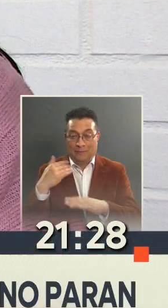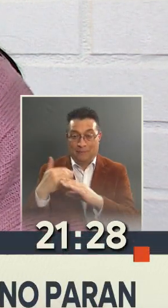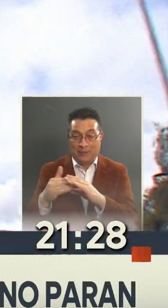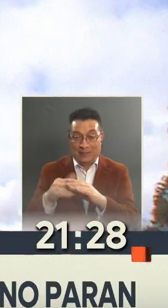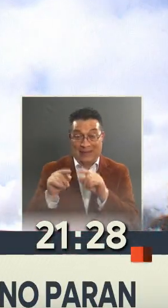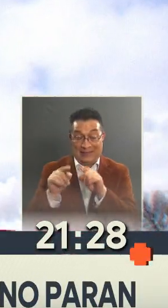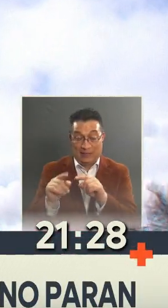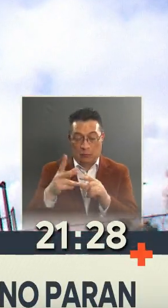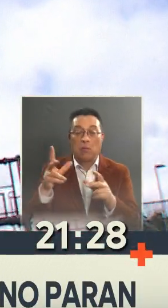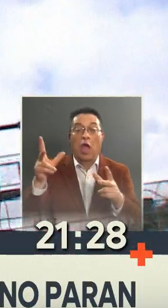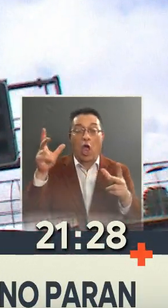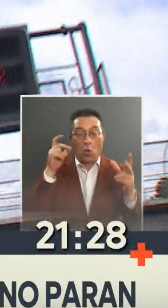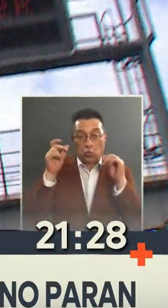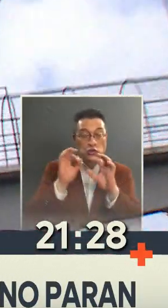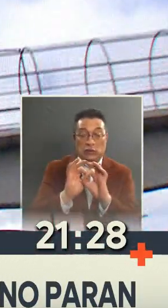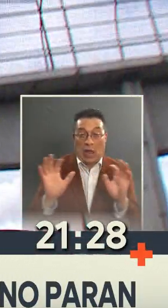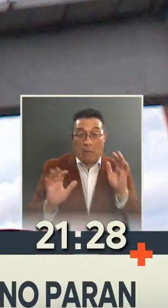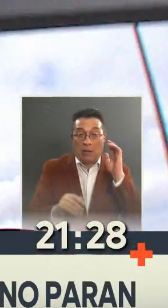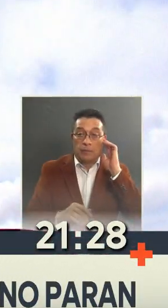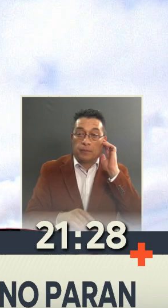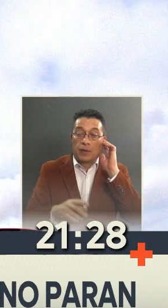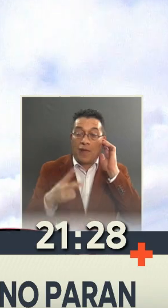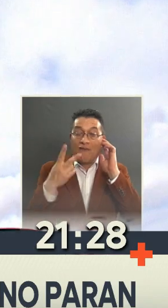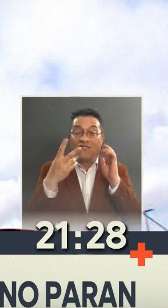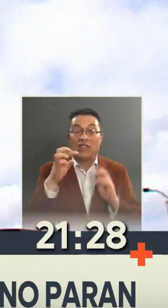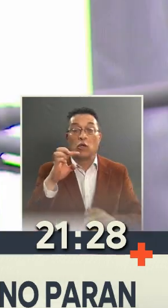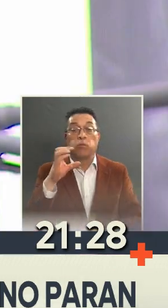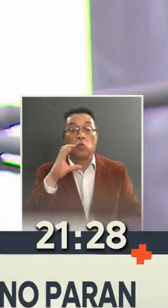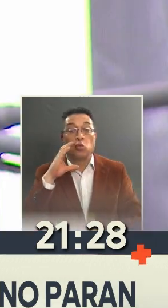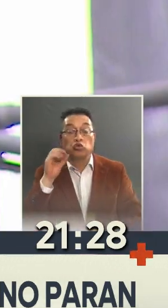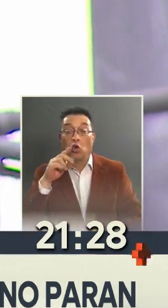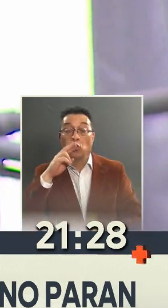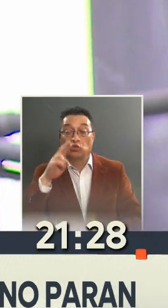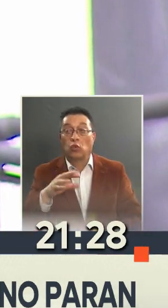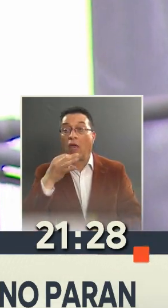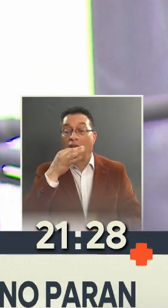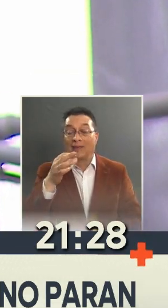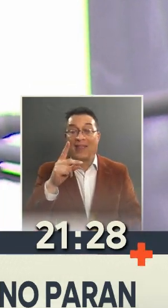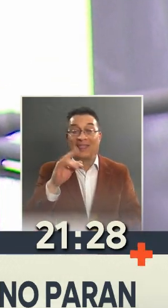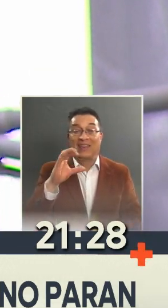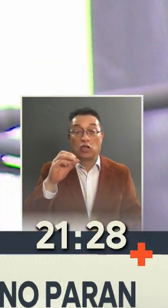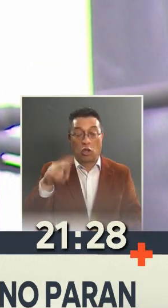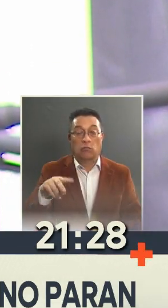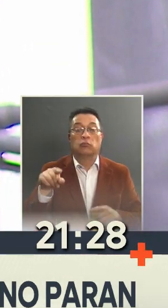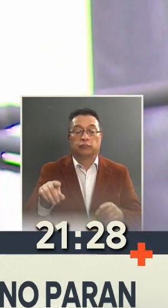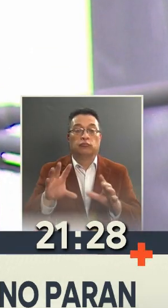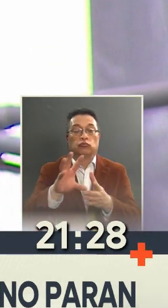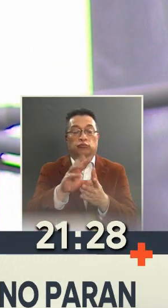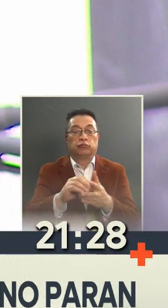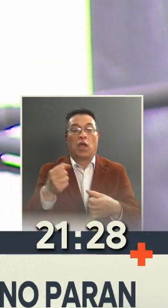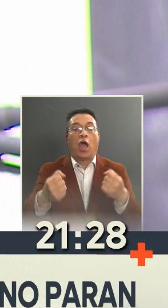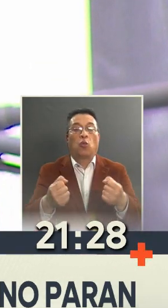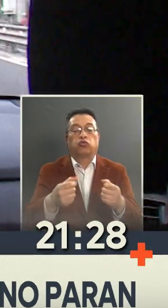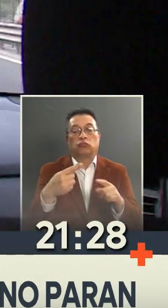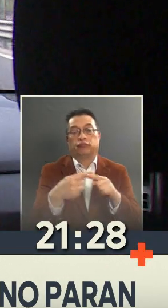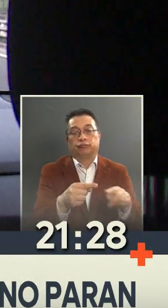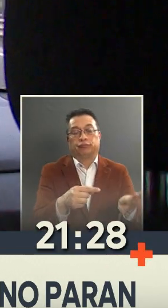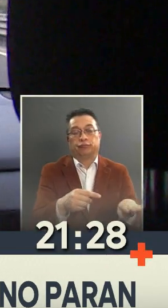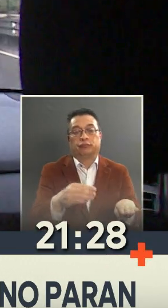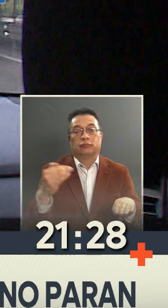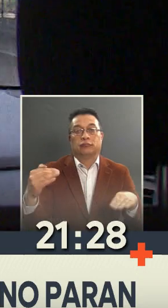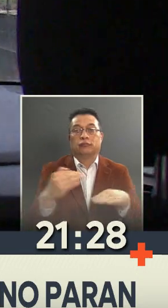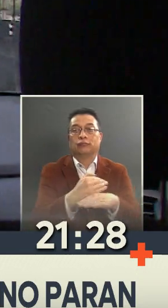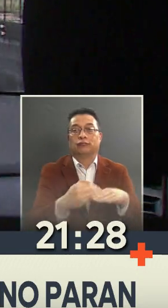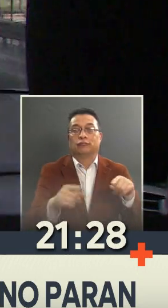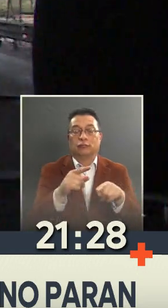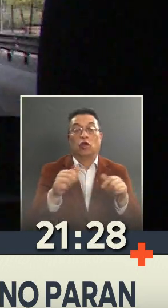nos escuchen. Desde Vespucio Sur precisaron que el DICOM corresponde a la sociedad bajo la cual se compró el auto de Marta a raíz de tránsitos con y sin